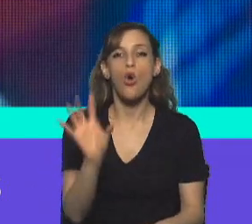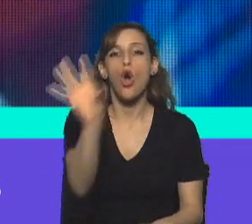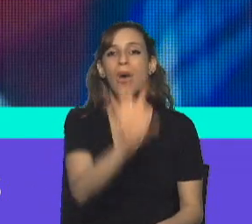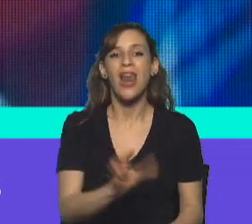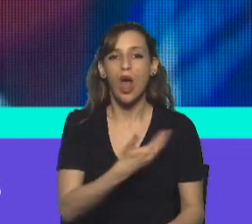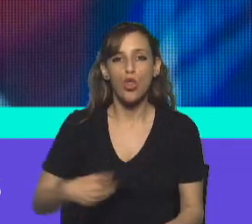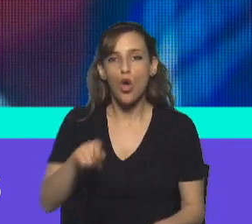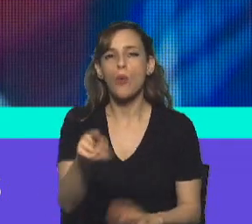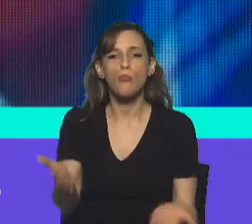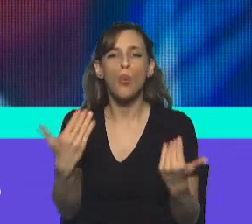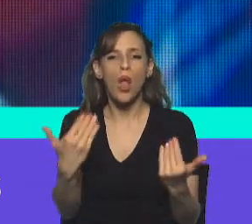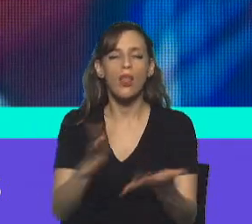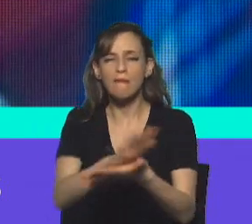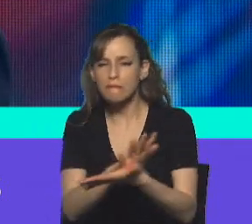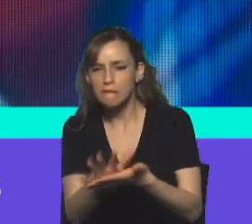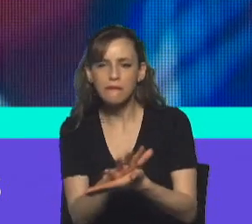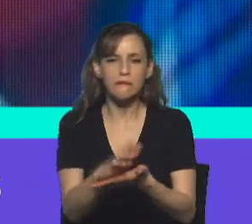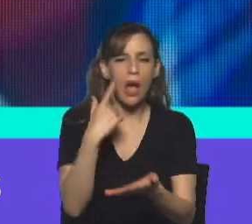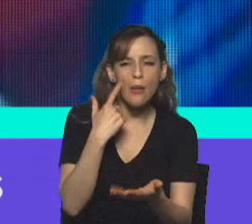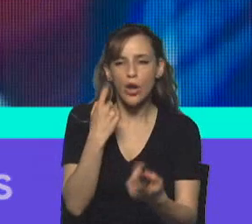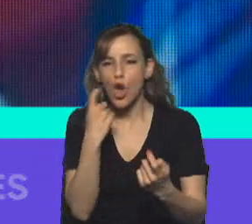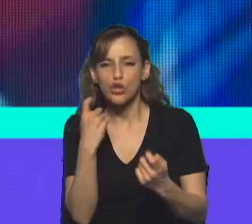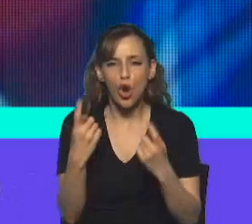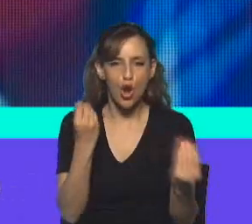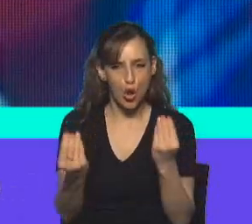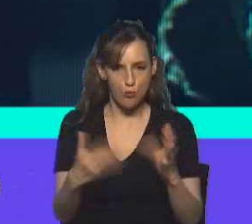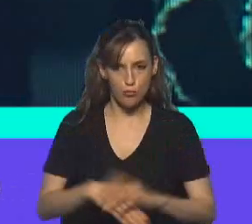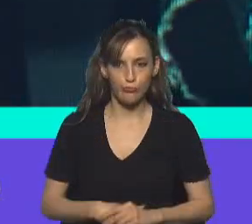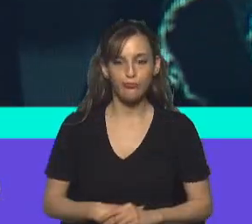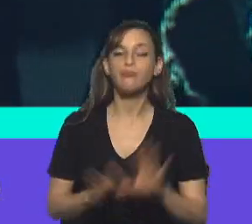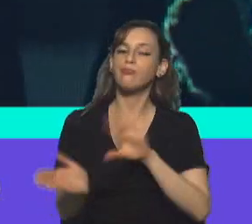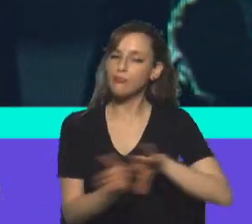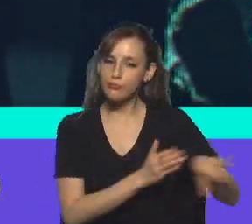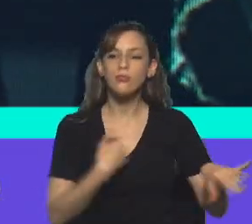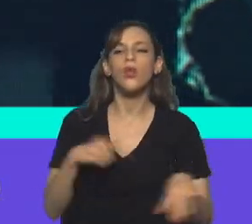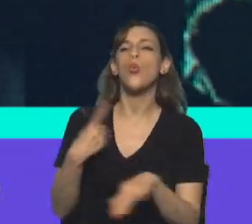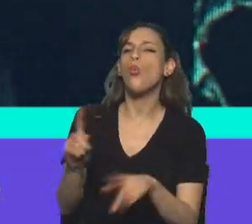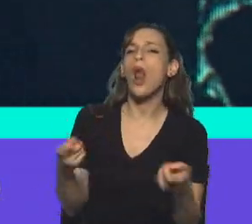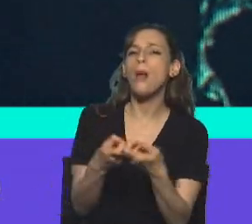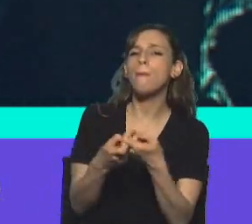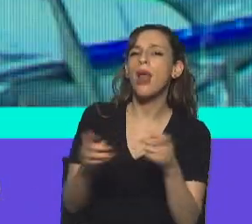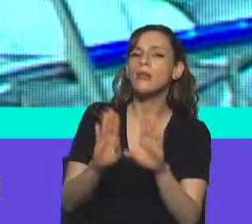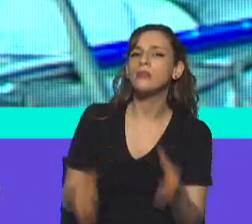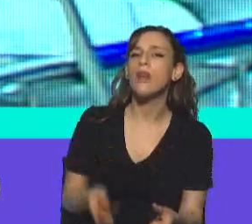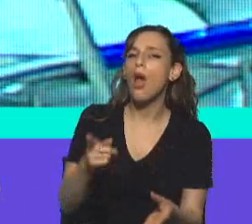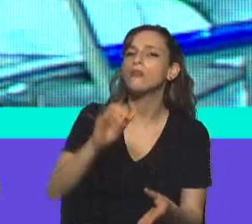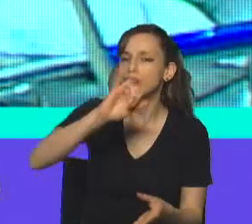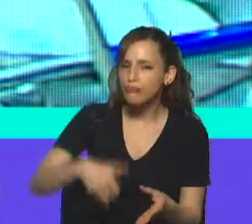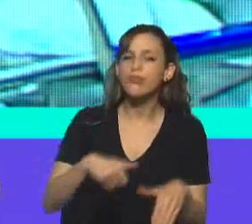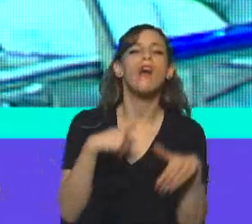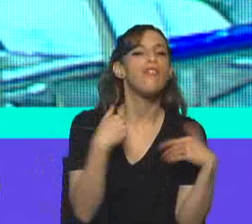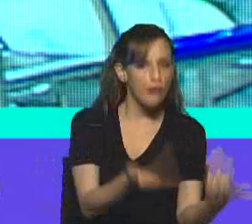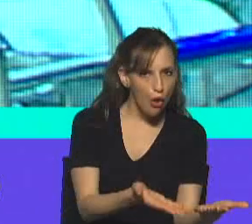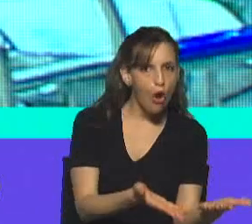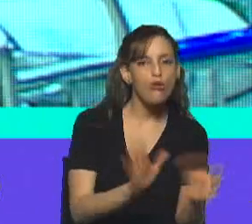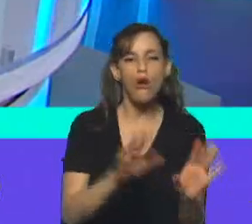cuál va a ser la mejor manera de seguimiento del tema presa de raúl cuáles son las empresas que están a favor cuáles son las empresas están en contra